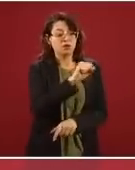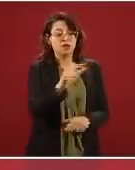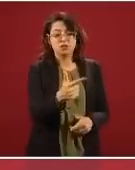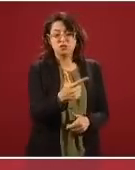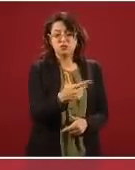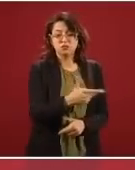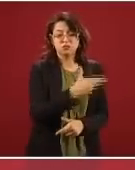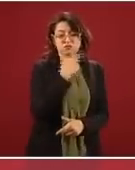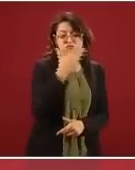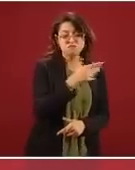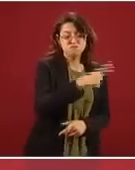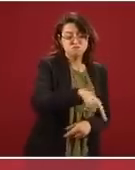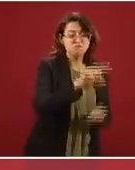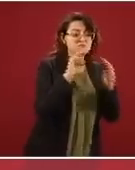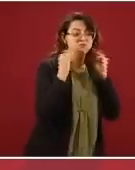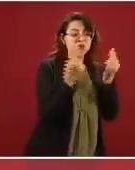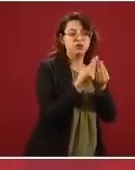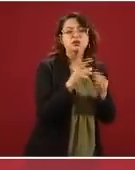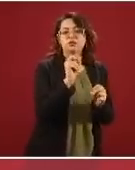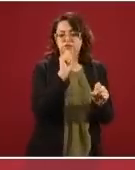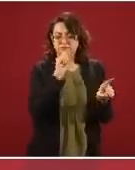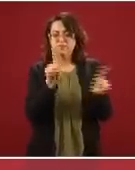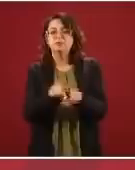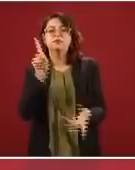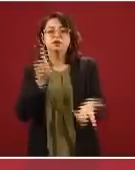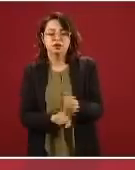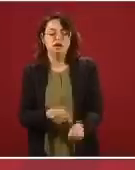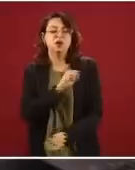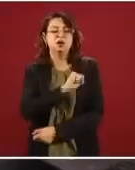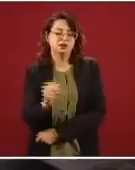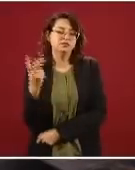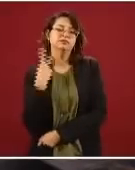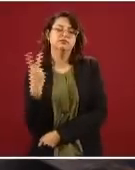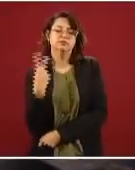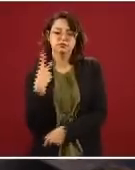viene también de la delincuencia de cuello blanco,